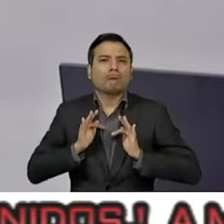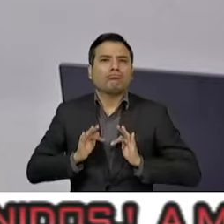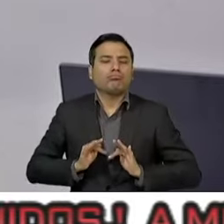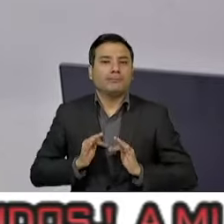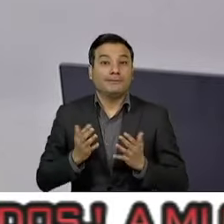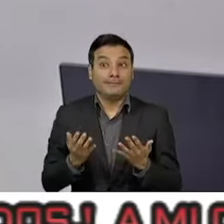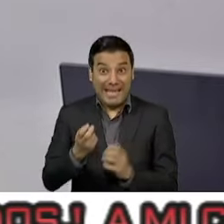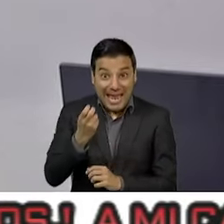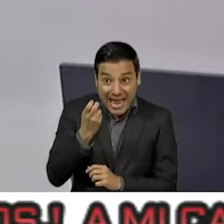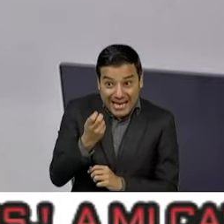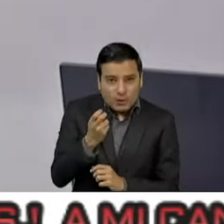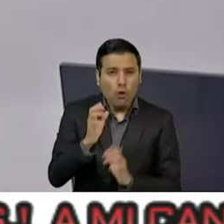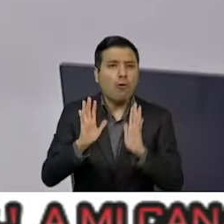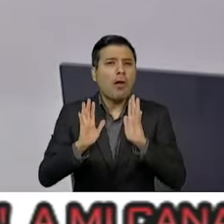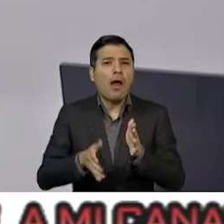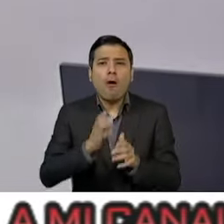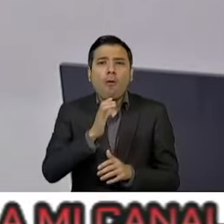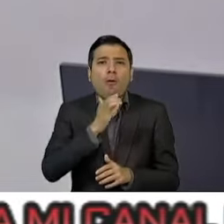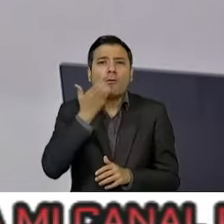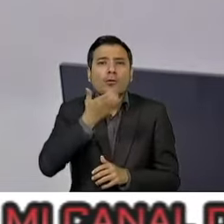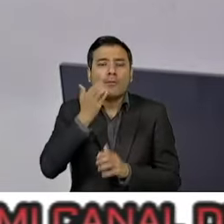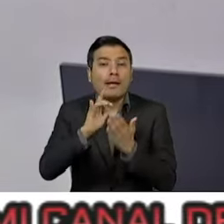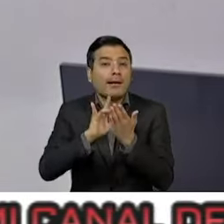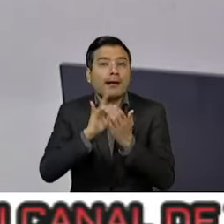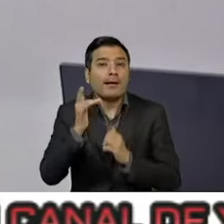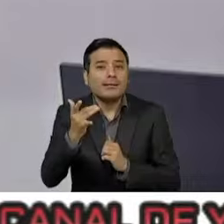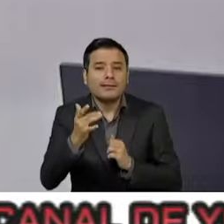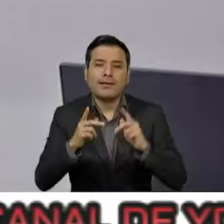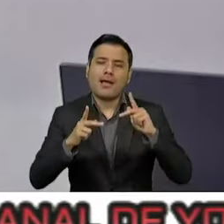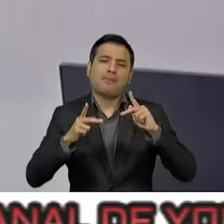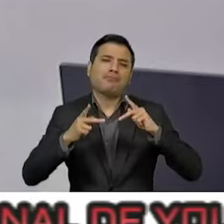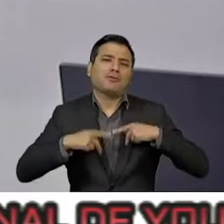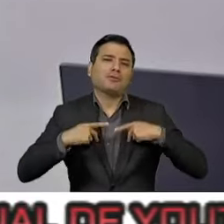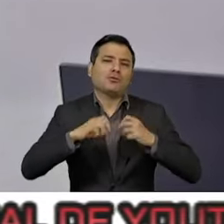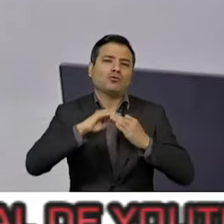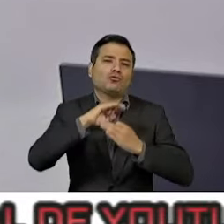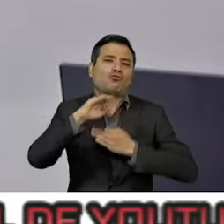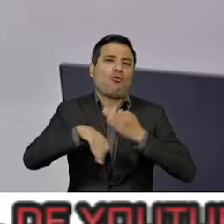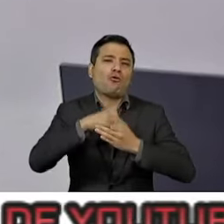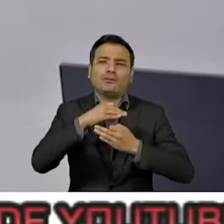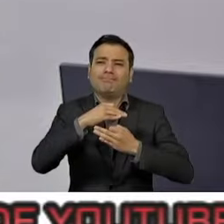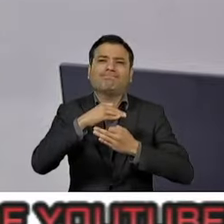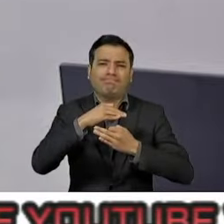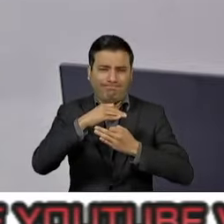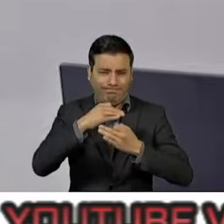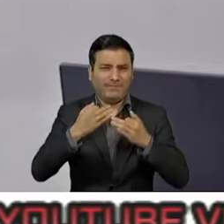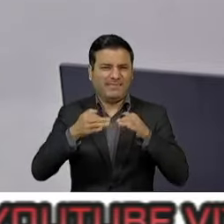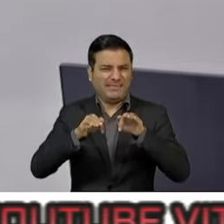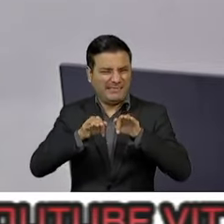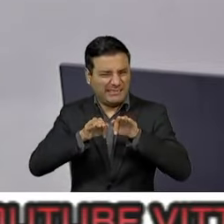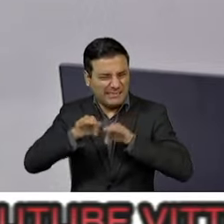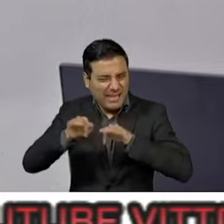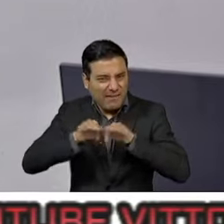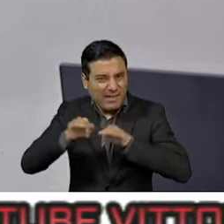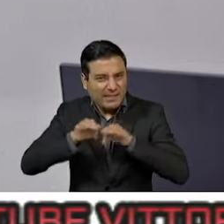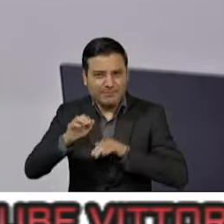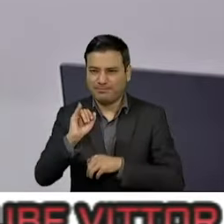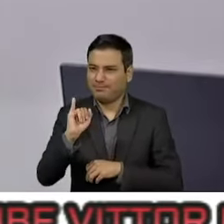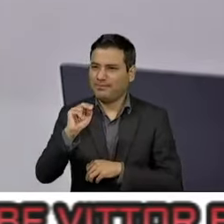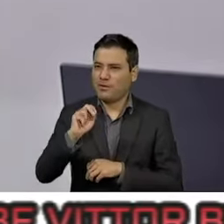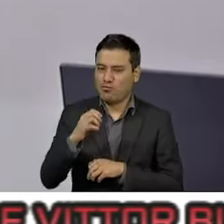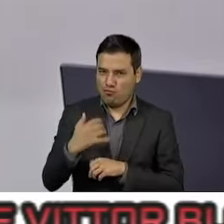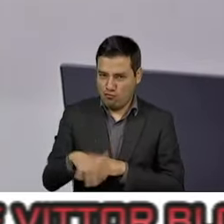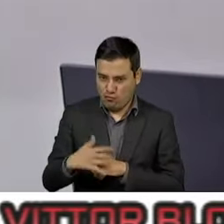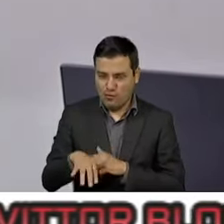vuelto una realidad gracias a la participación decidida de todas las personas que fueron y somos parte integrante de este